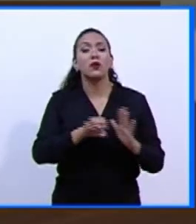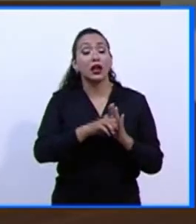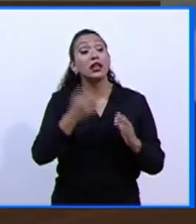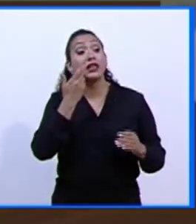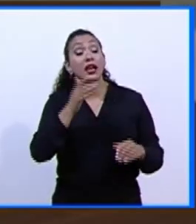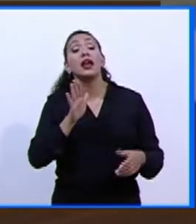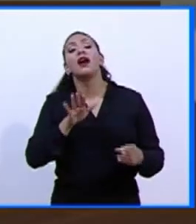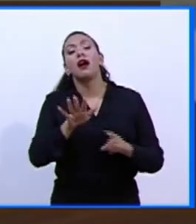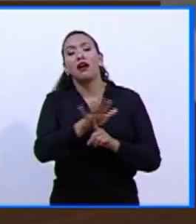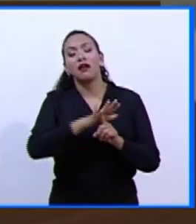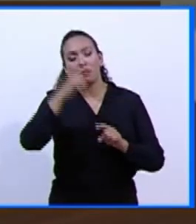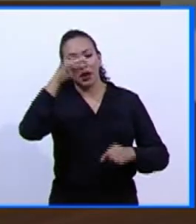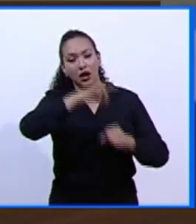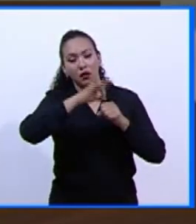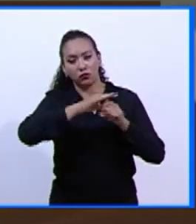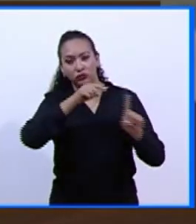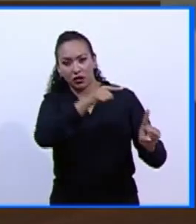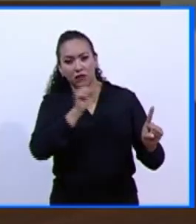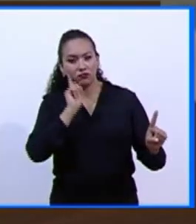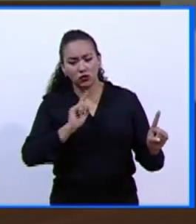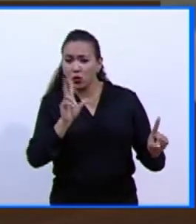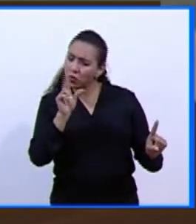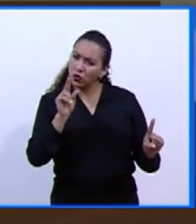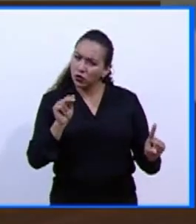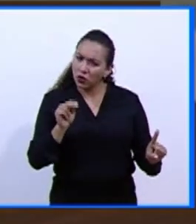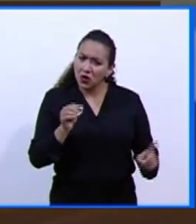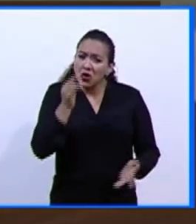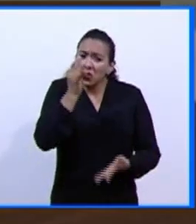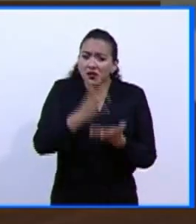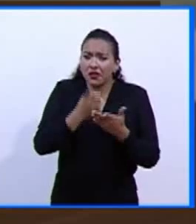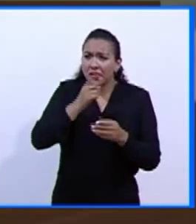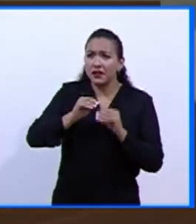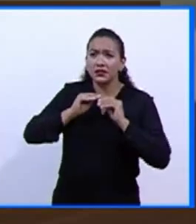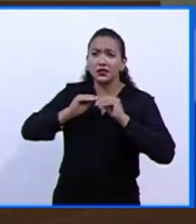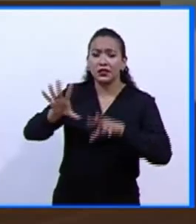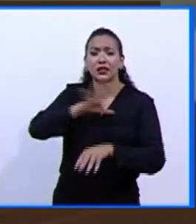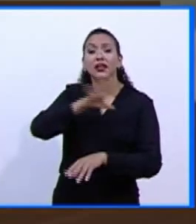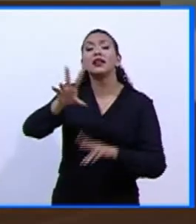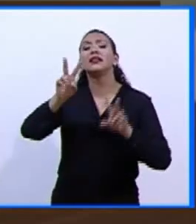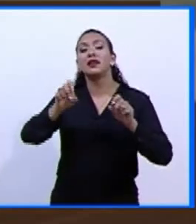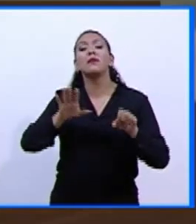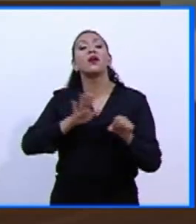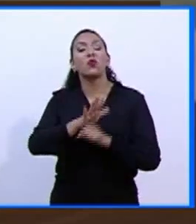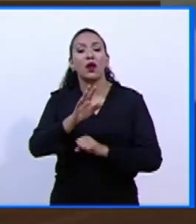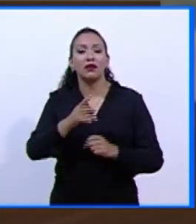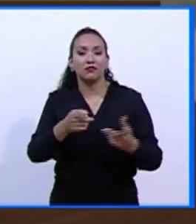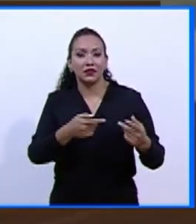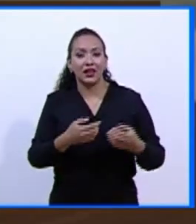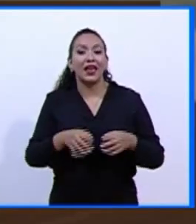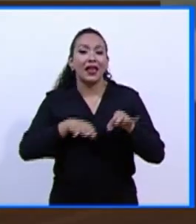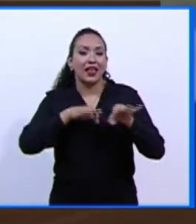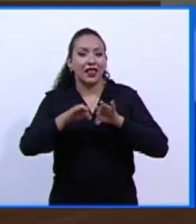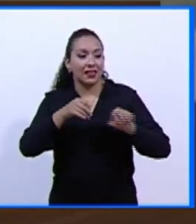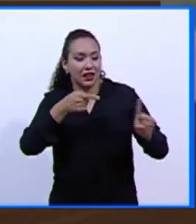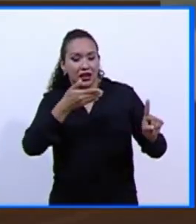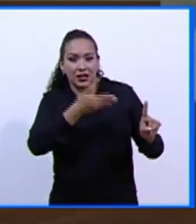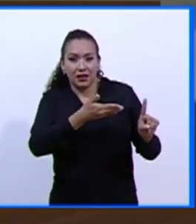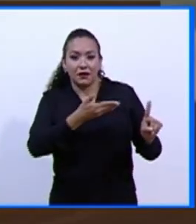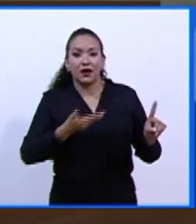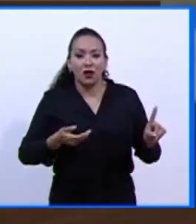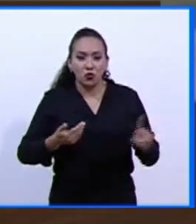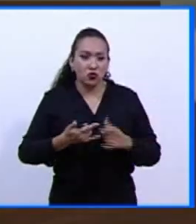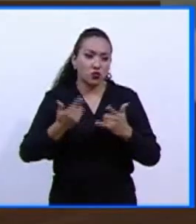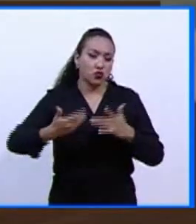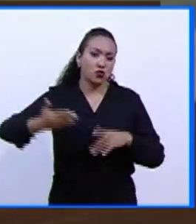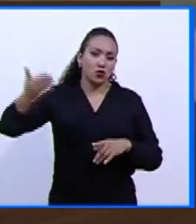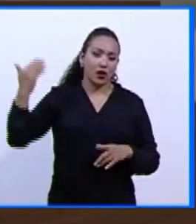alguna candidatura, pues solo abordan temas de carácter general relacionados con la trayectoria y estudios de la denunciada, aunado